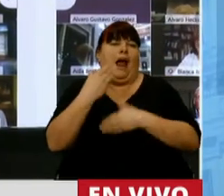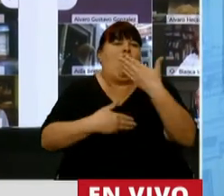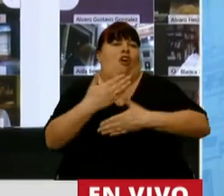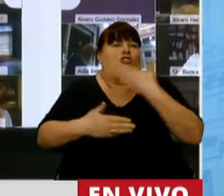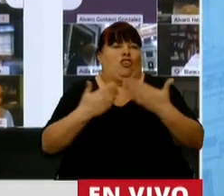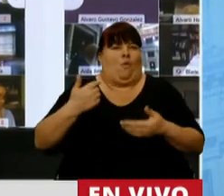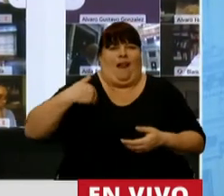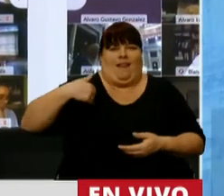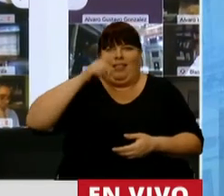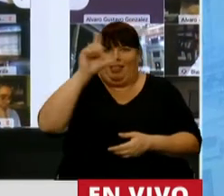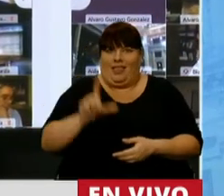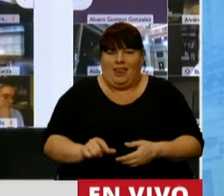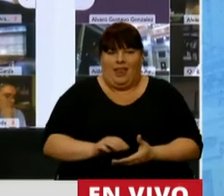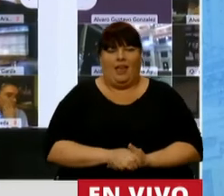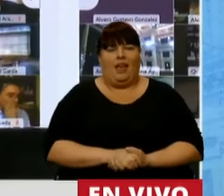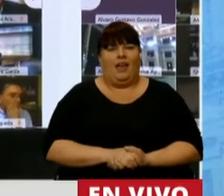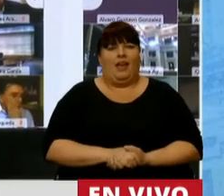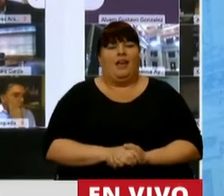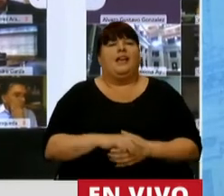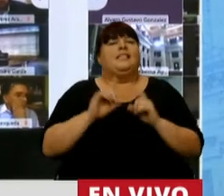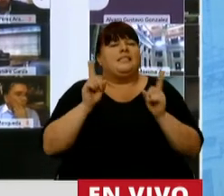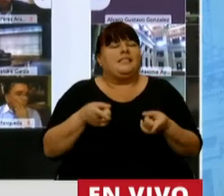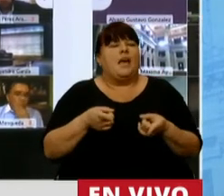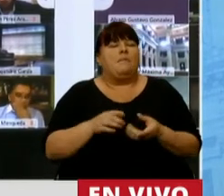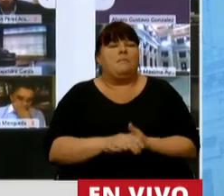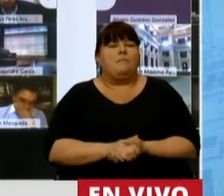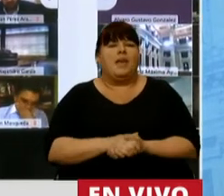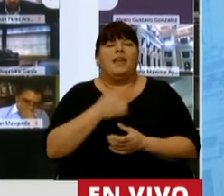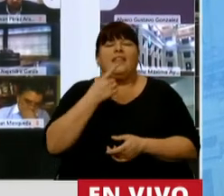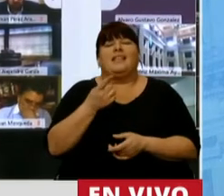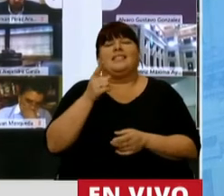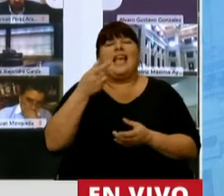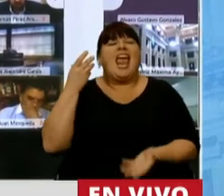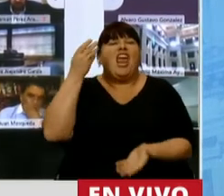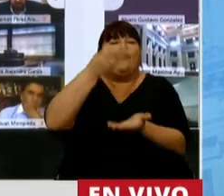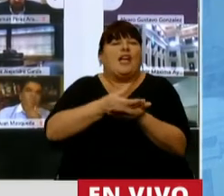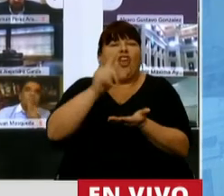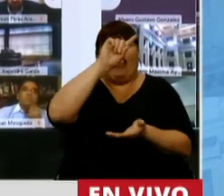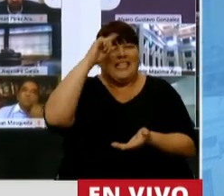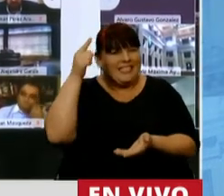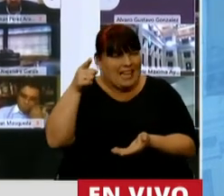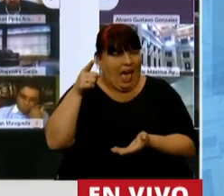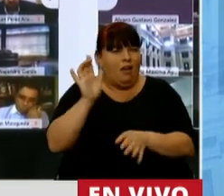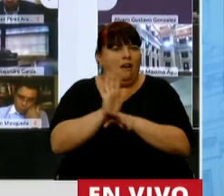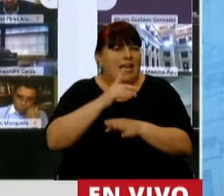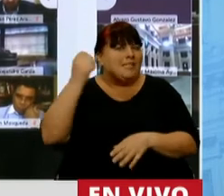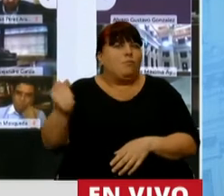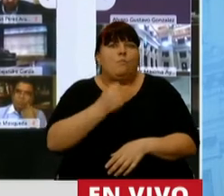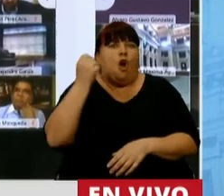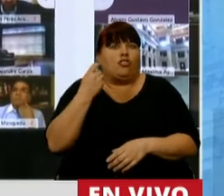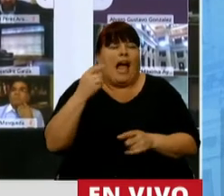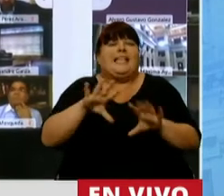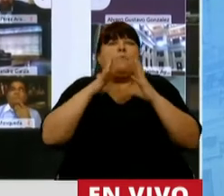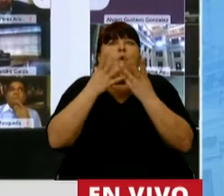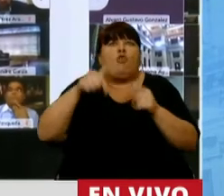avanzar como país. Tampoco puede soslayarse que la referida inversión estatal se ha vuelto clave en un mundo